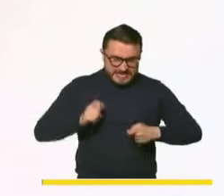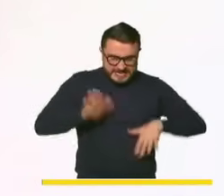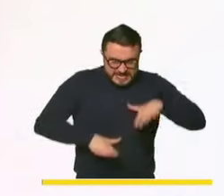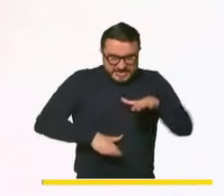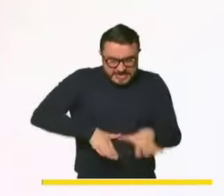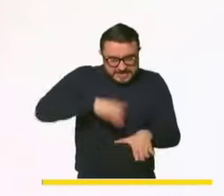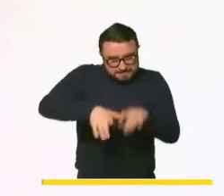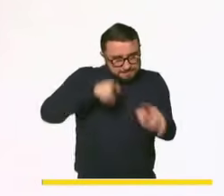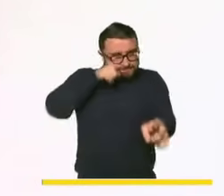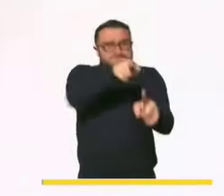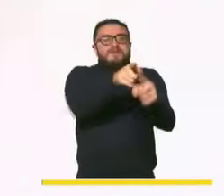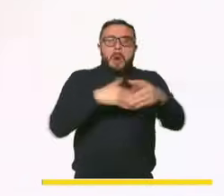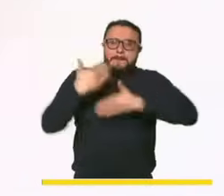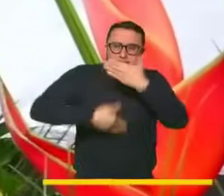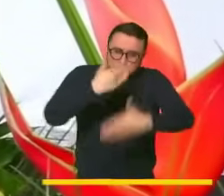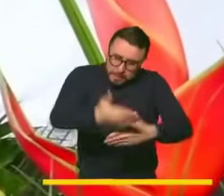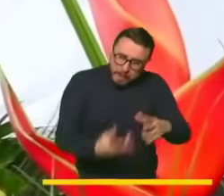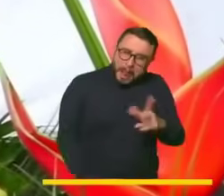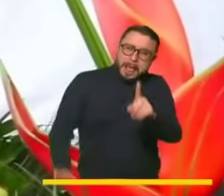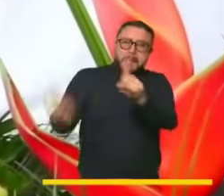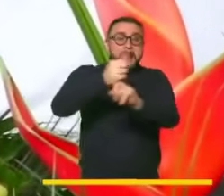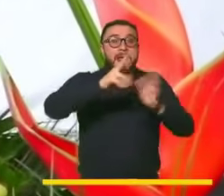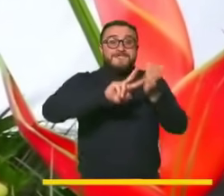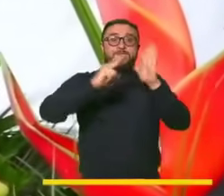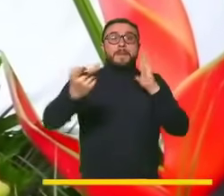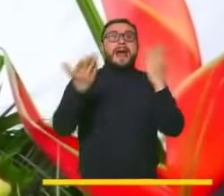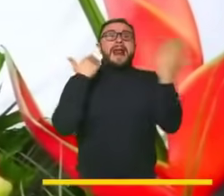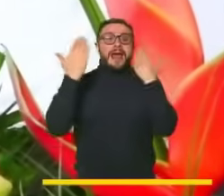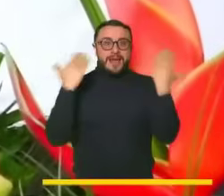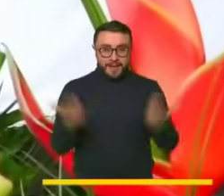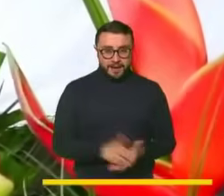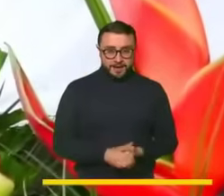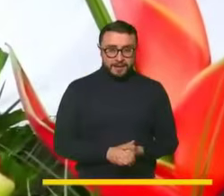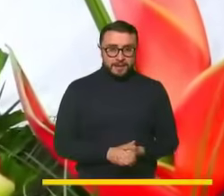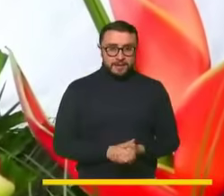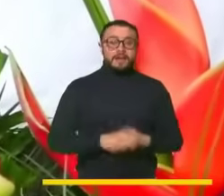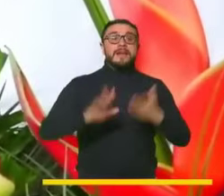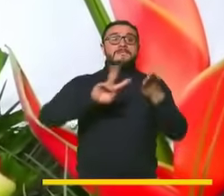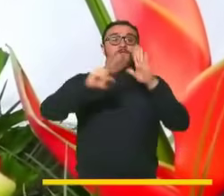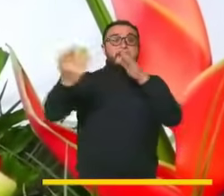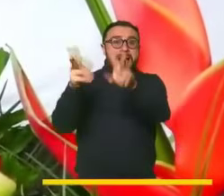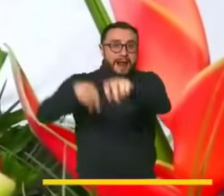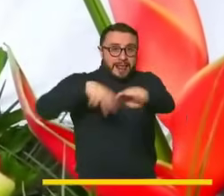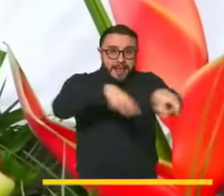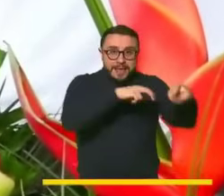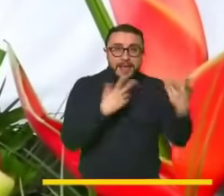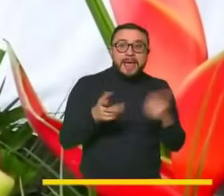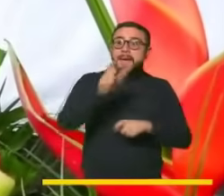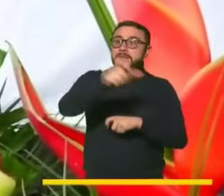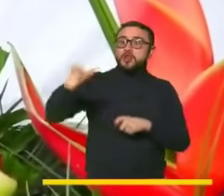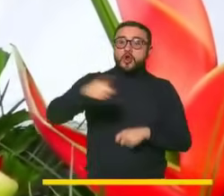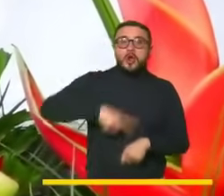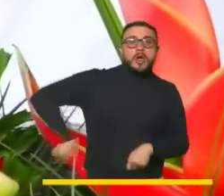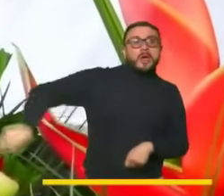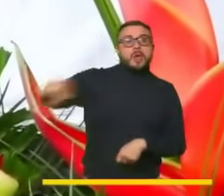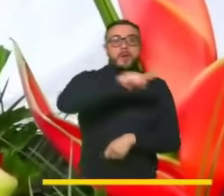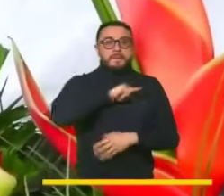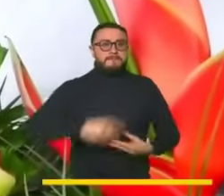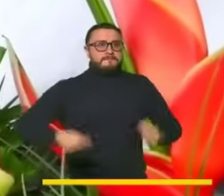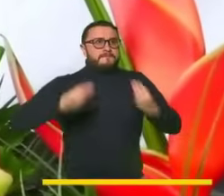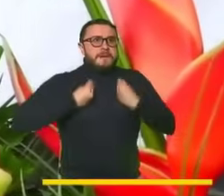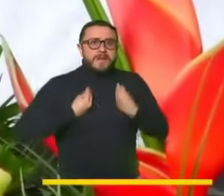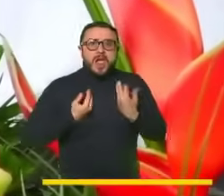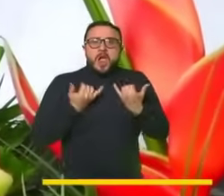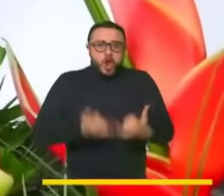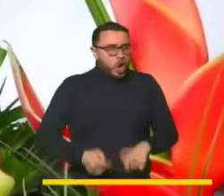reforma agraria, para que a todos y a todas aquellas habitantes de cintura que hoy,